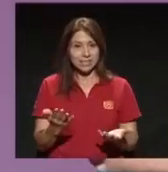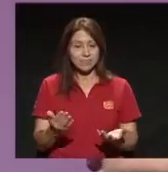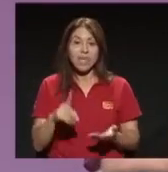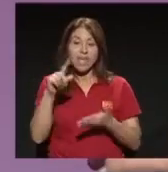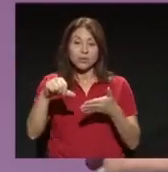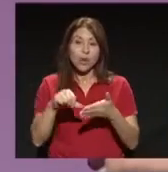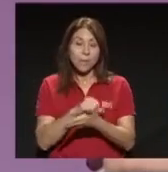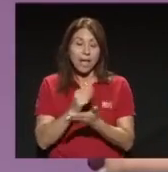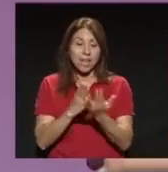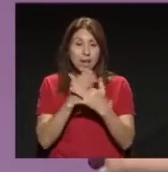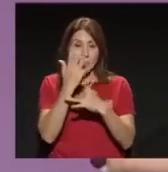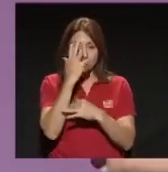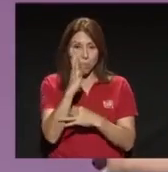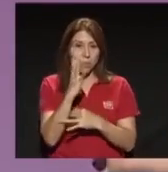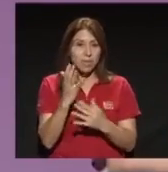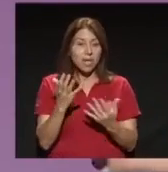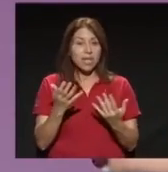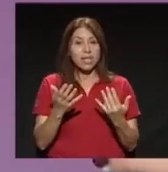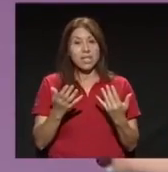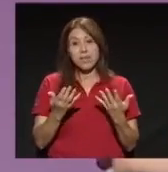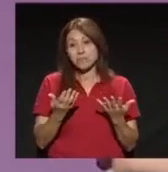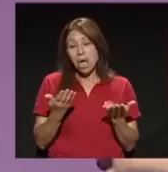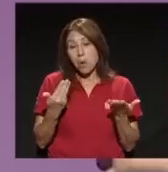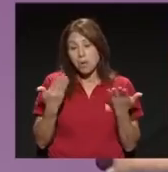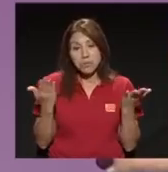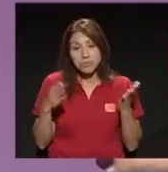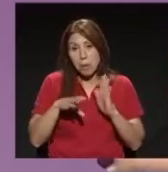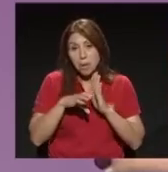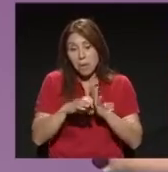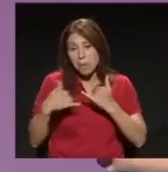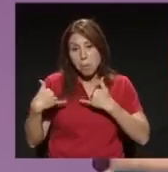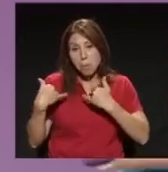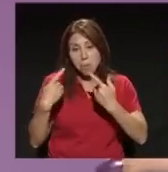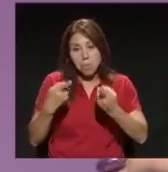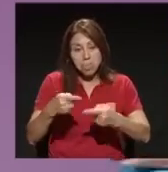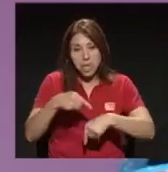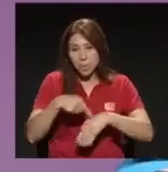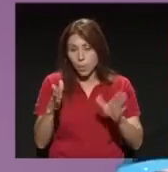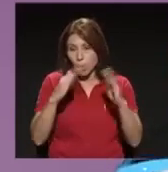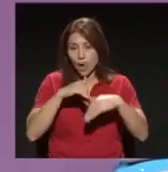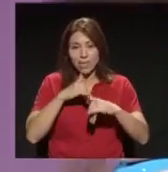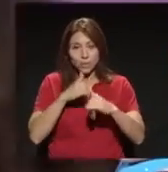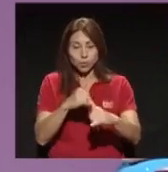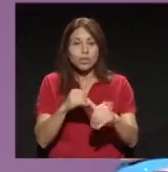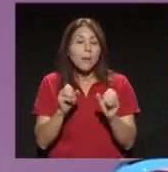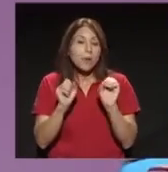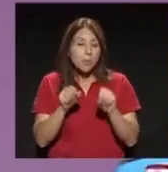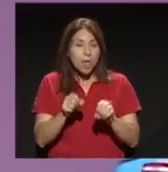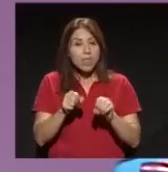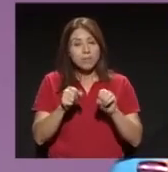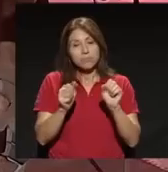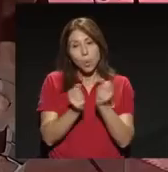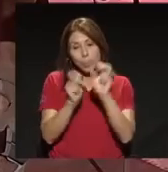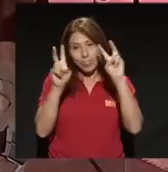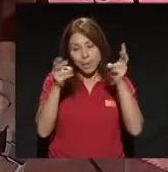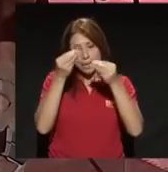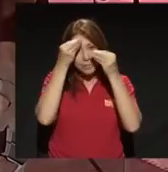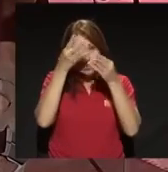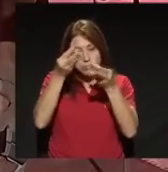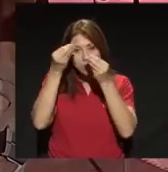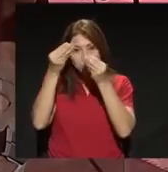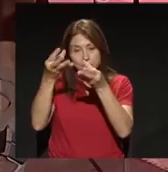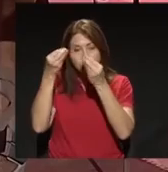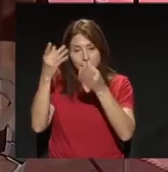una página bueno que mientras no hay denuncia también sirve como para informar de estos derechos y sensibilizar verdad desde ahí y además